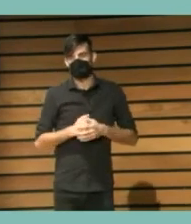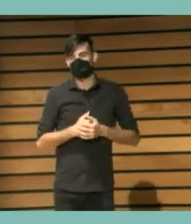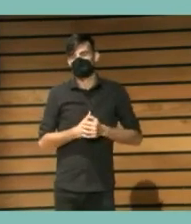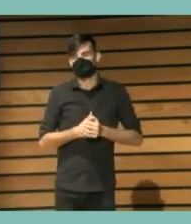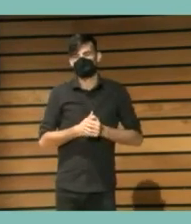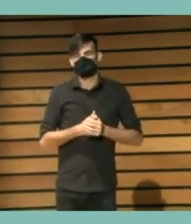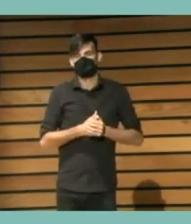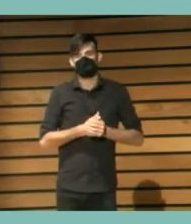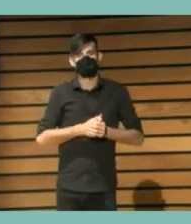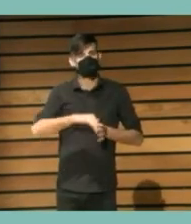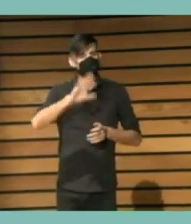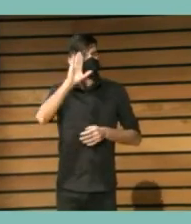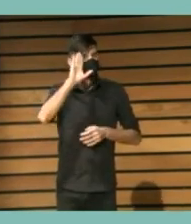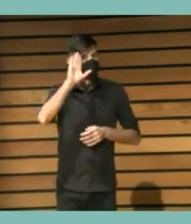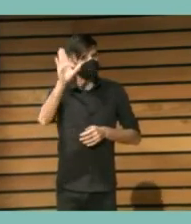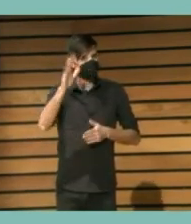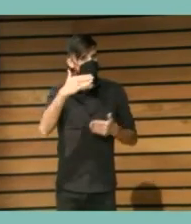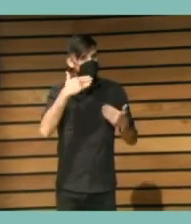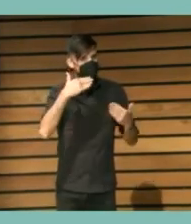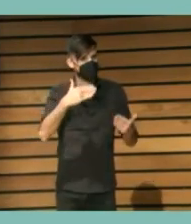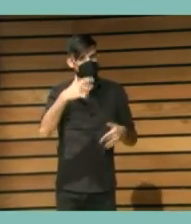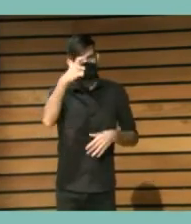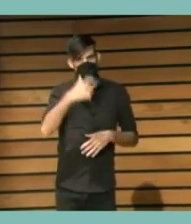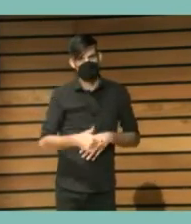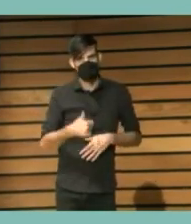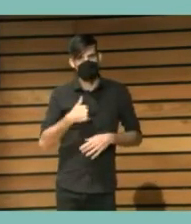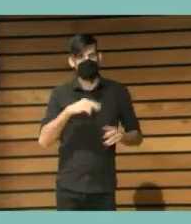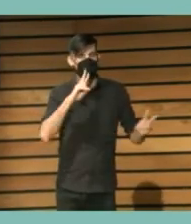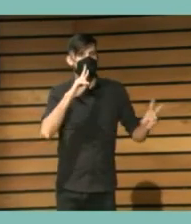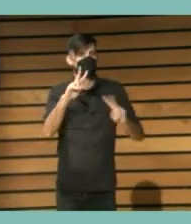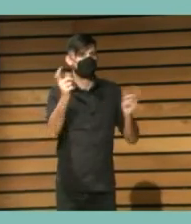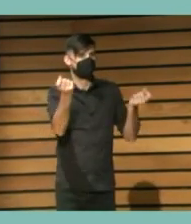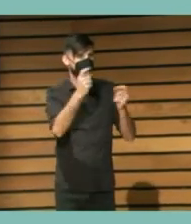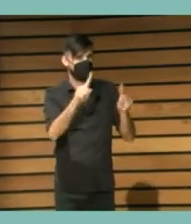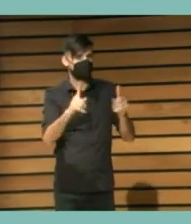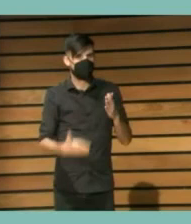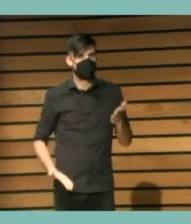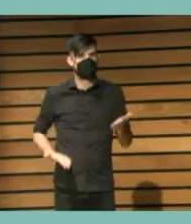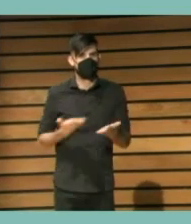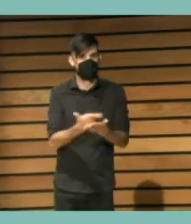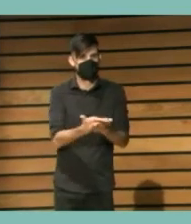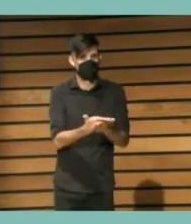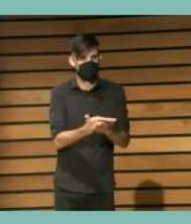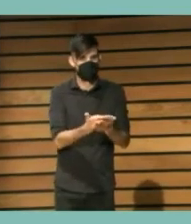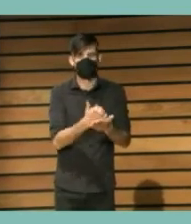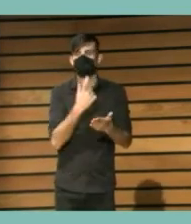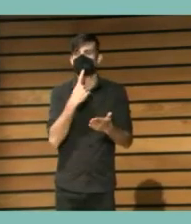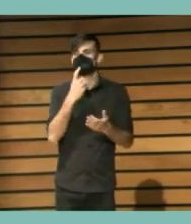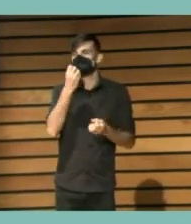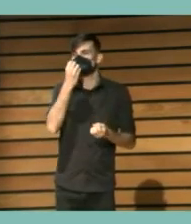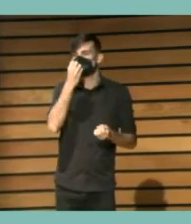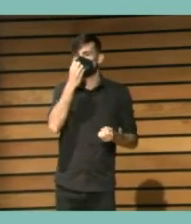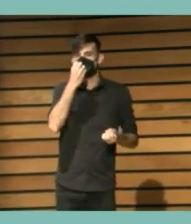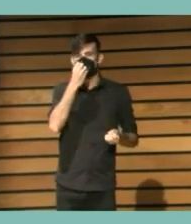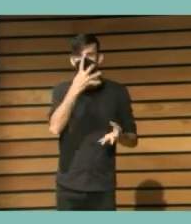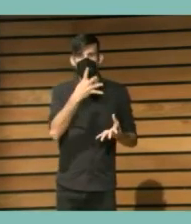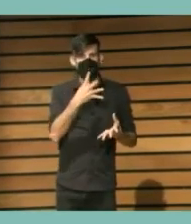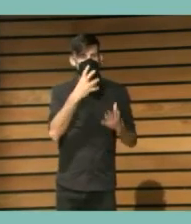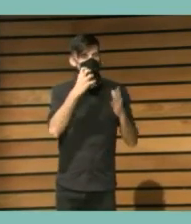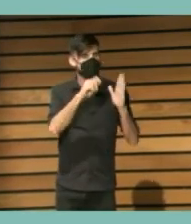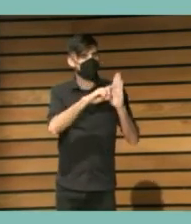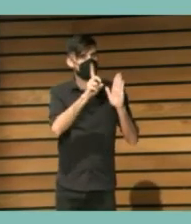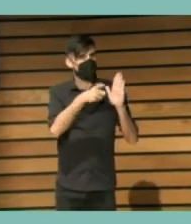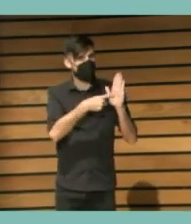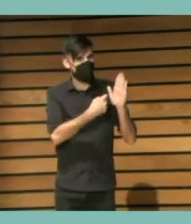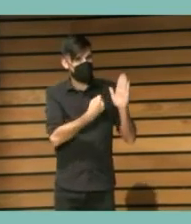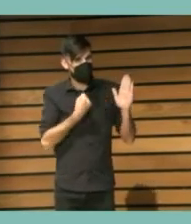Gracias. Hola, gracias. Yo tampoco necesitaré respuesta, es una propuesta solo. A mí me parece muy bien que la legislación nos pueda ayudar, pero